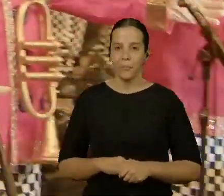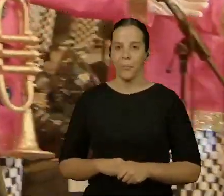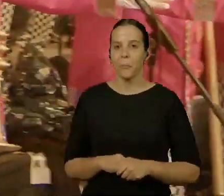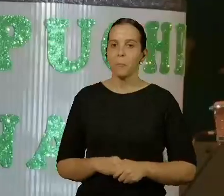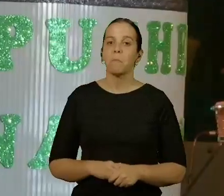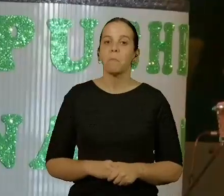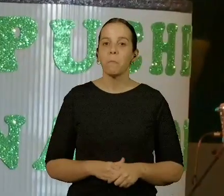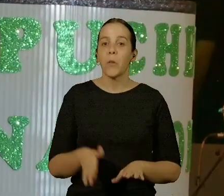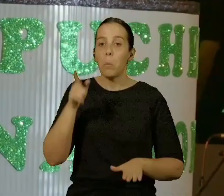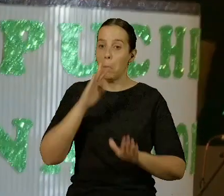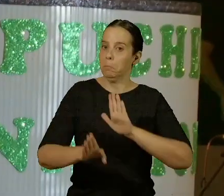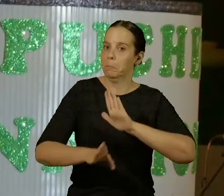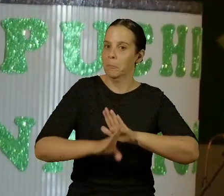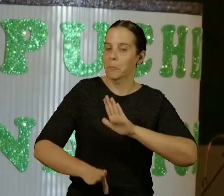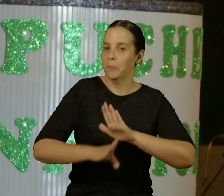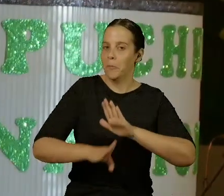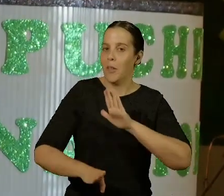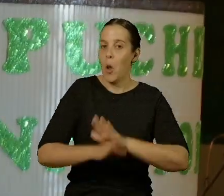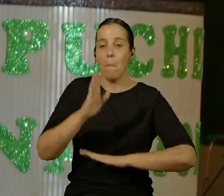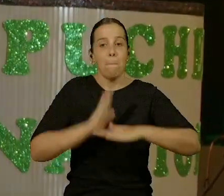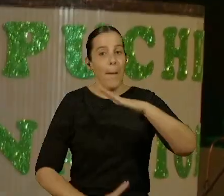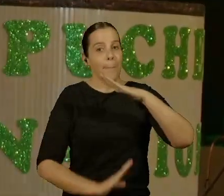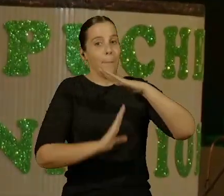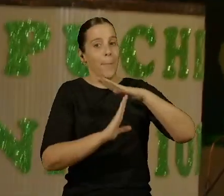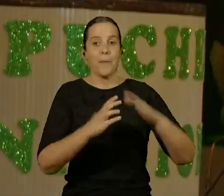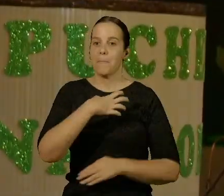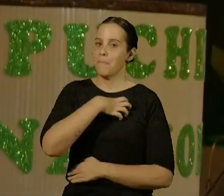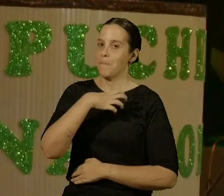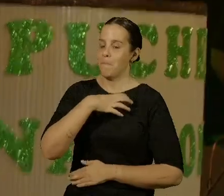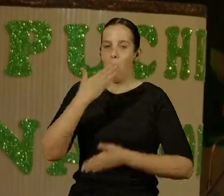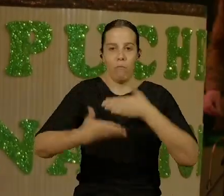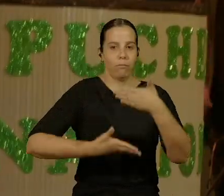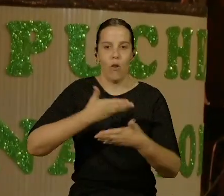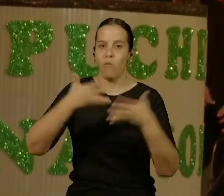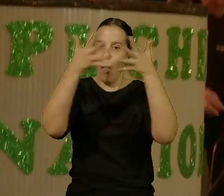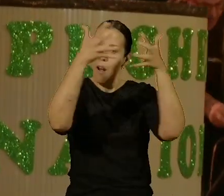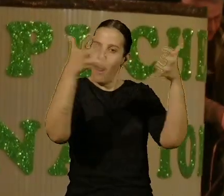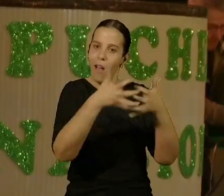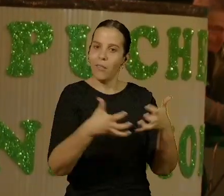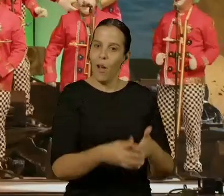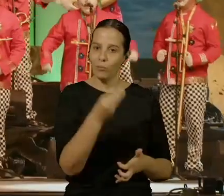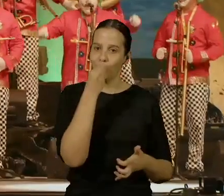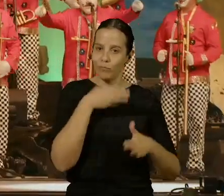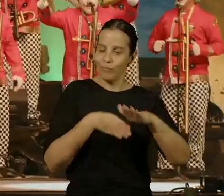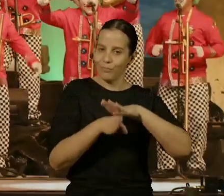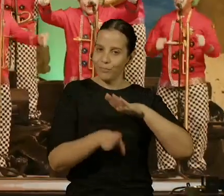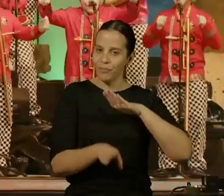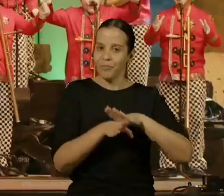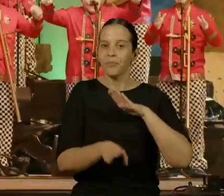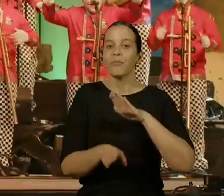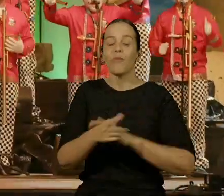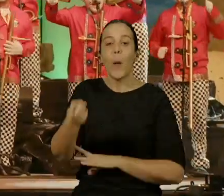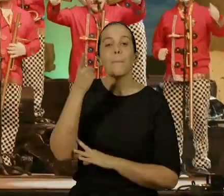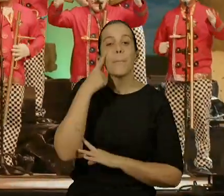Vamos a continuar, que todo puede parar, seguimos con la receta. Mira, llegó